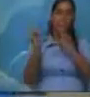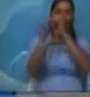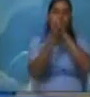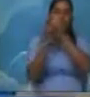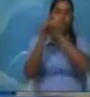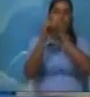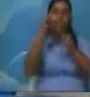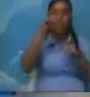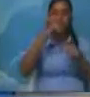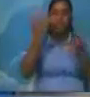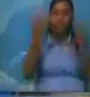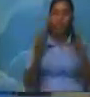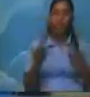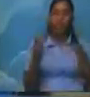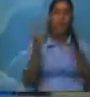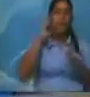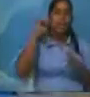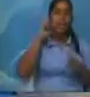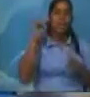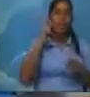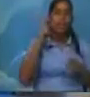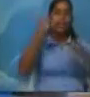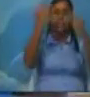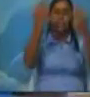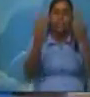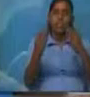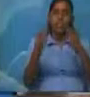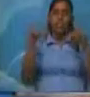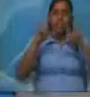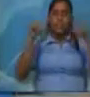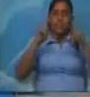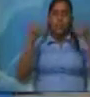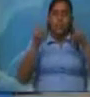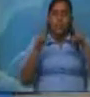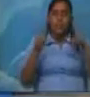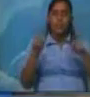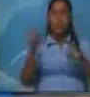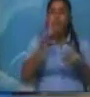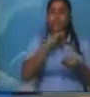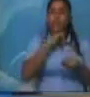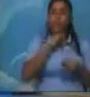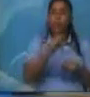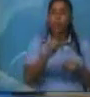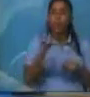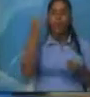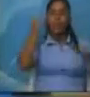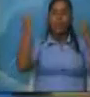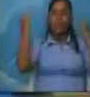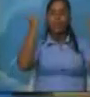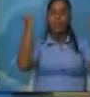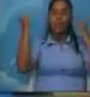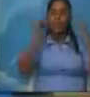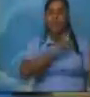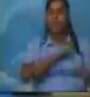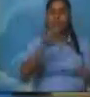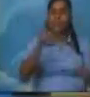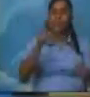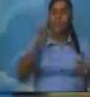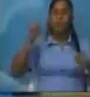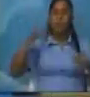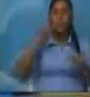nos entrega las radios él es el que nos entrega las televisoras no es la inteligencia del hermano Juan